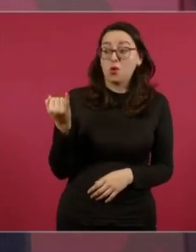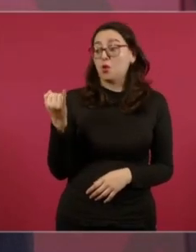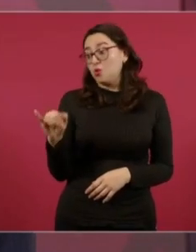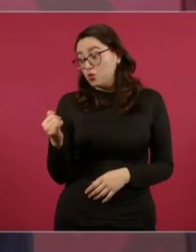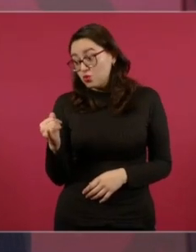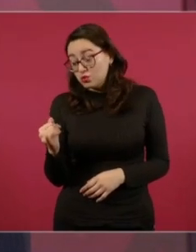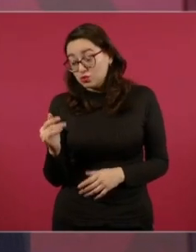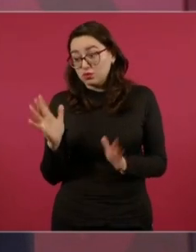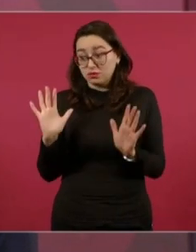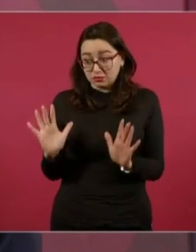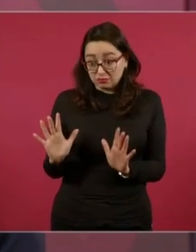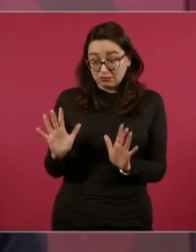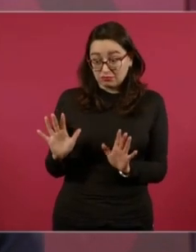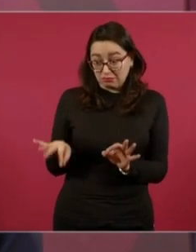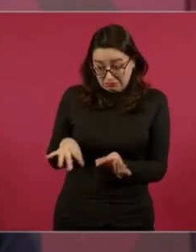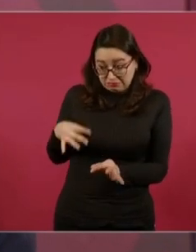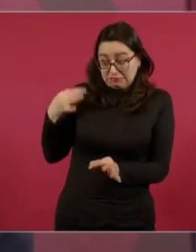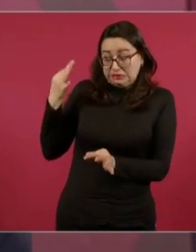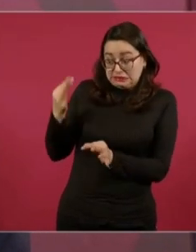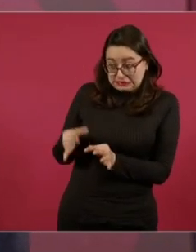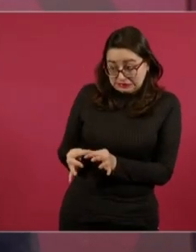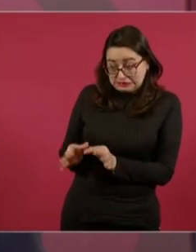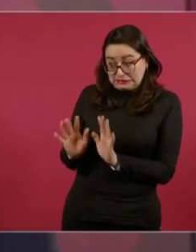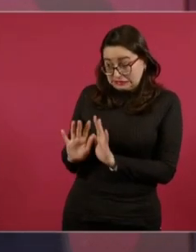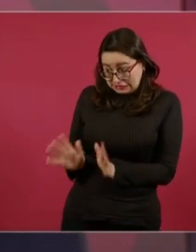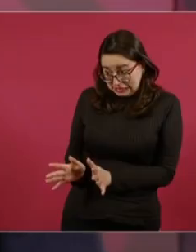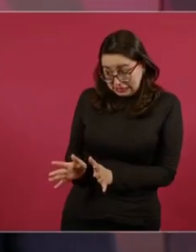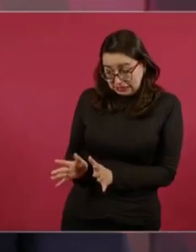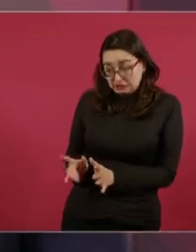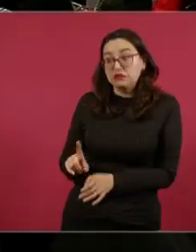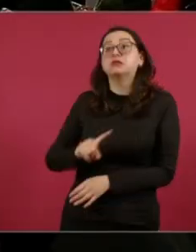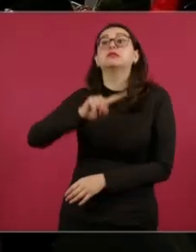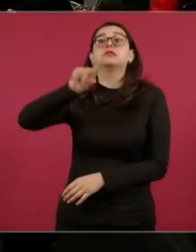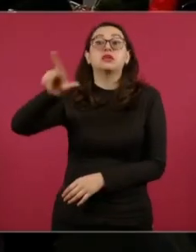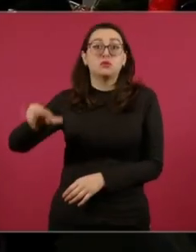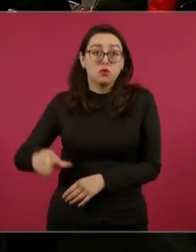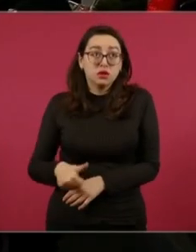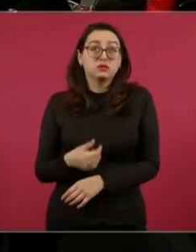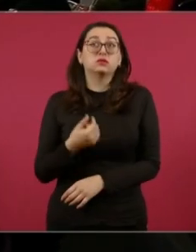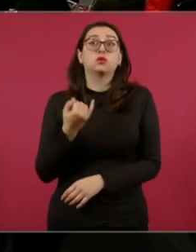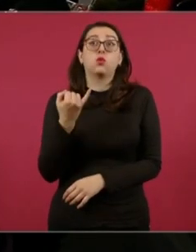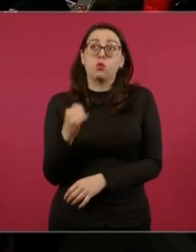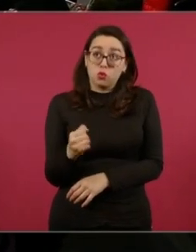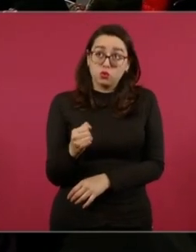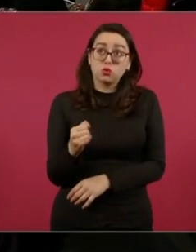Sí, ya nos va a quedar junio